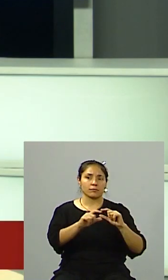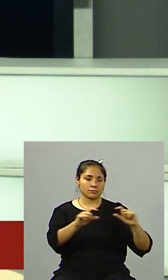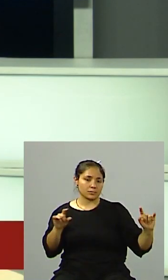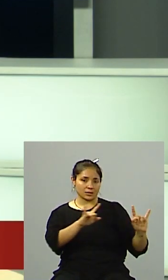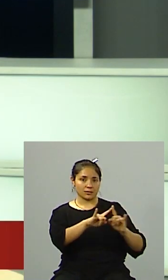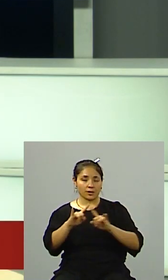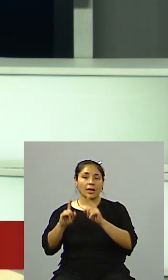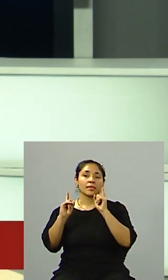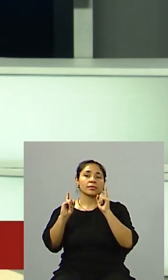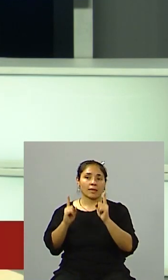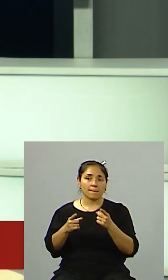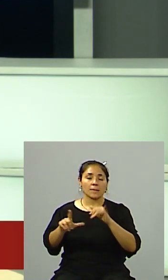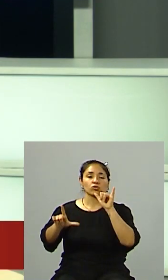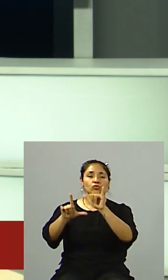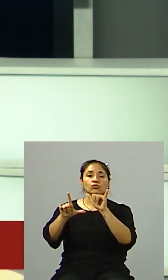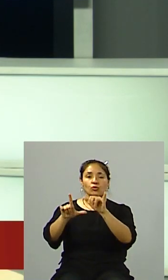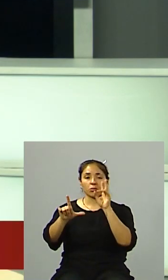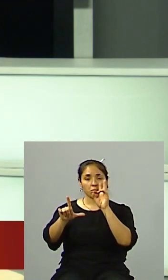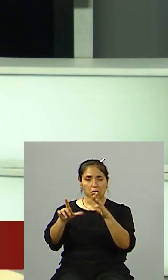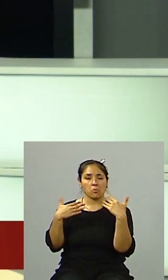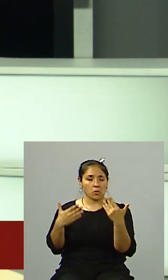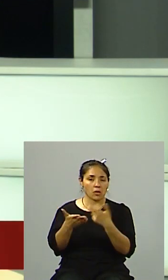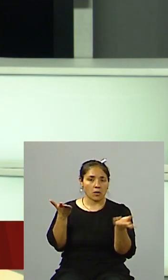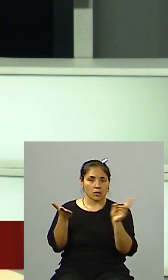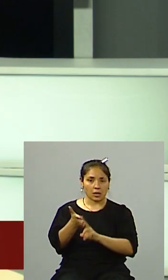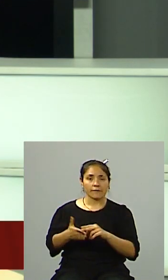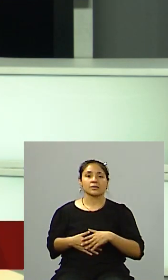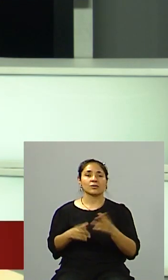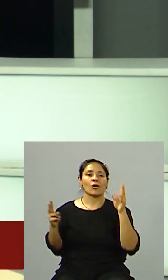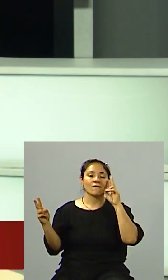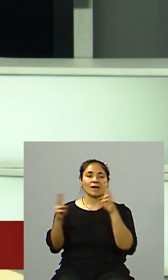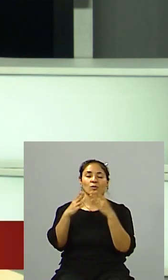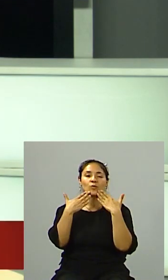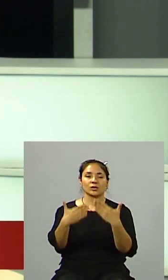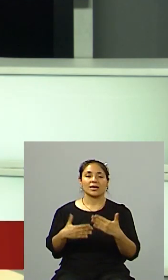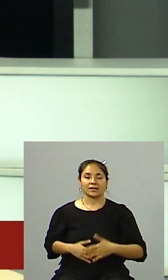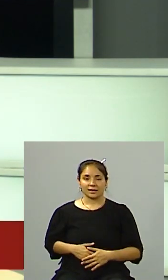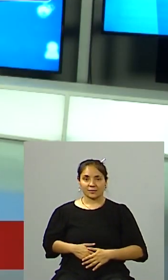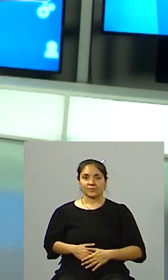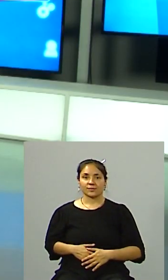nuestro sitio web, www.unidiversidad.com.ar. Será hasta la próxima. Muchas gracias.